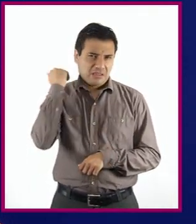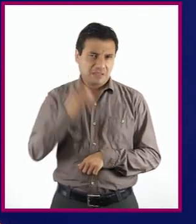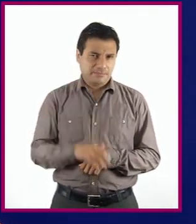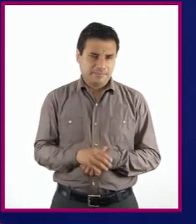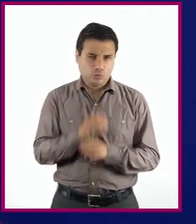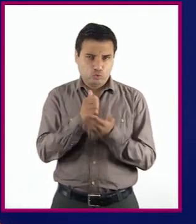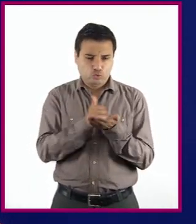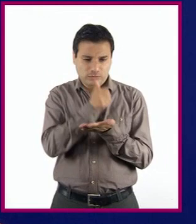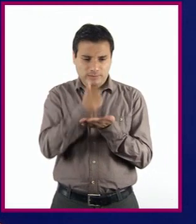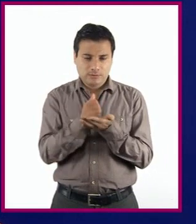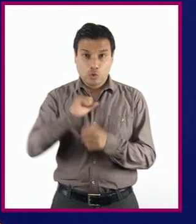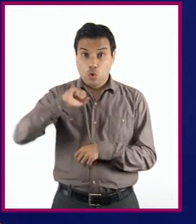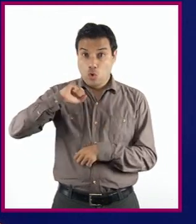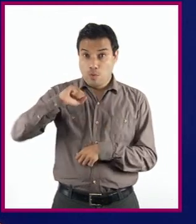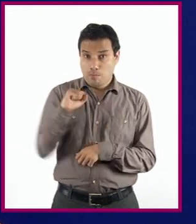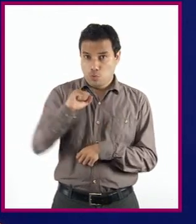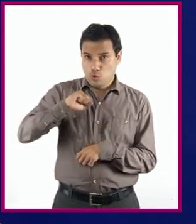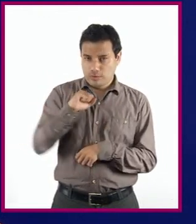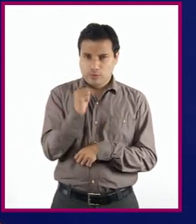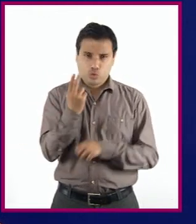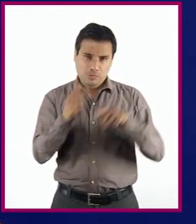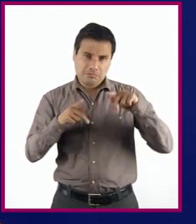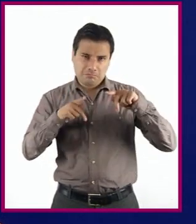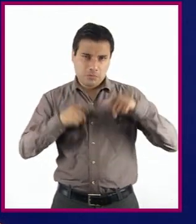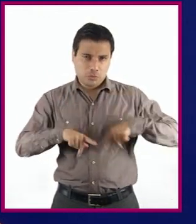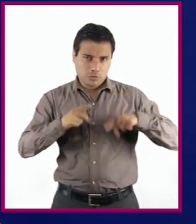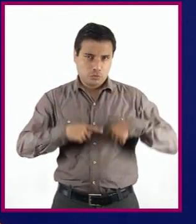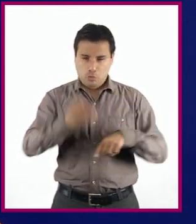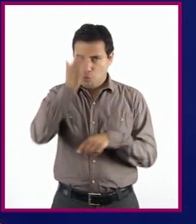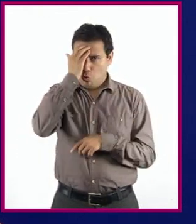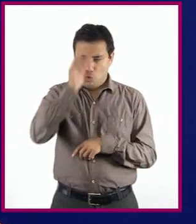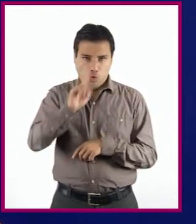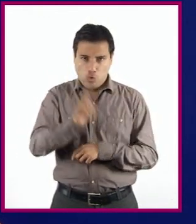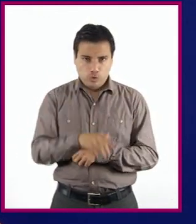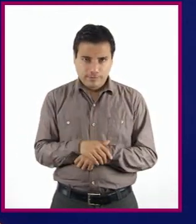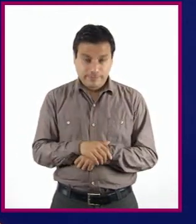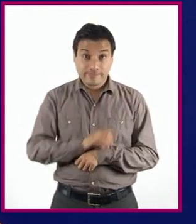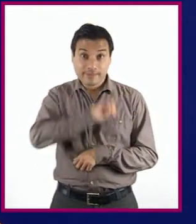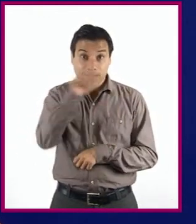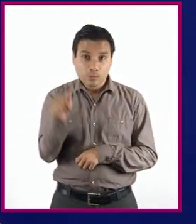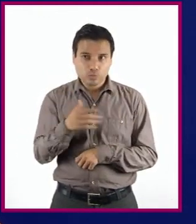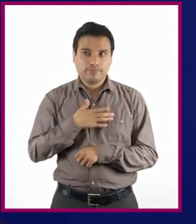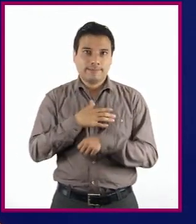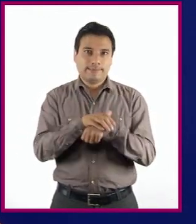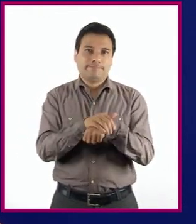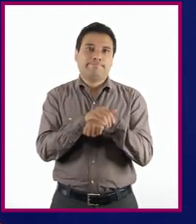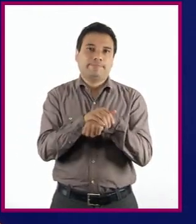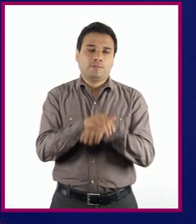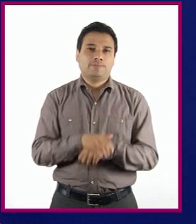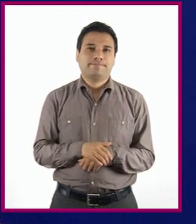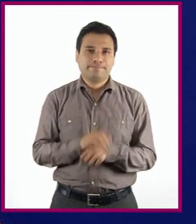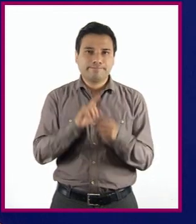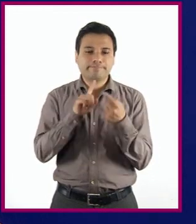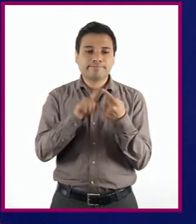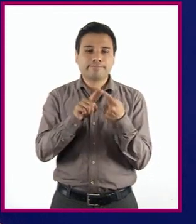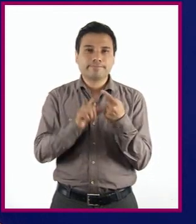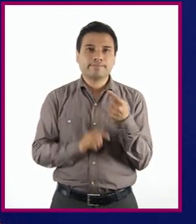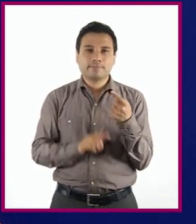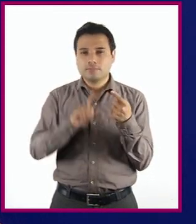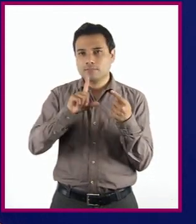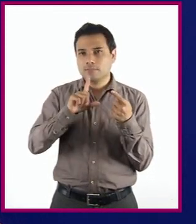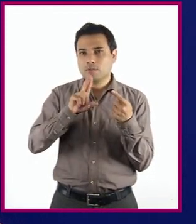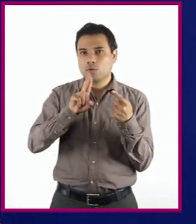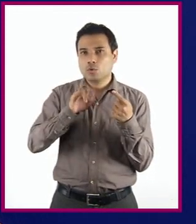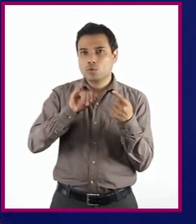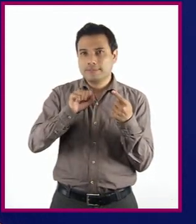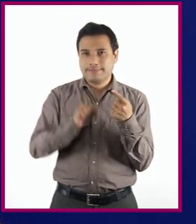había dos que no se conocían entre sí y que años después serían dos de mis grandes amigos. Uno era Luis